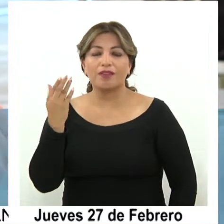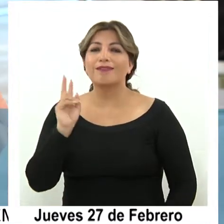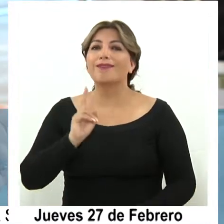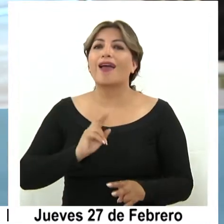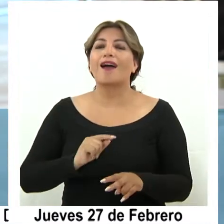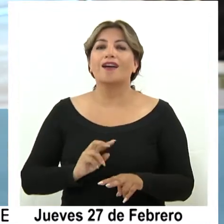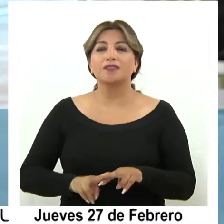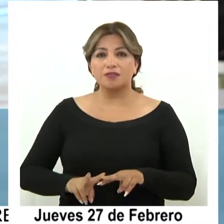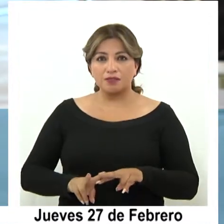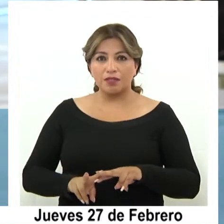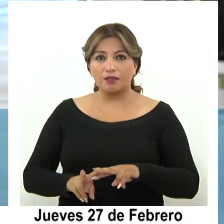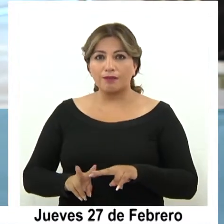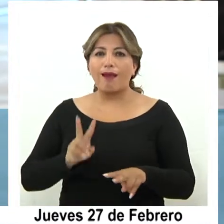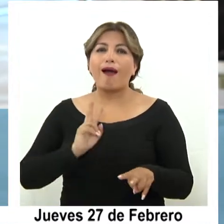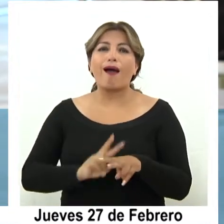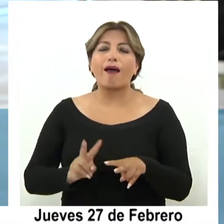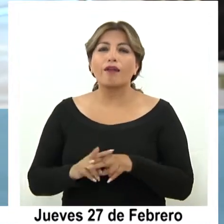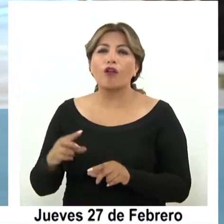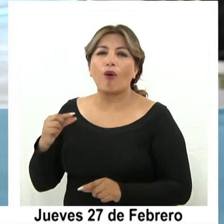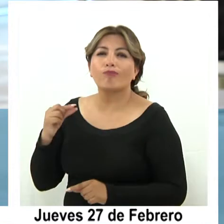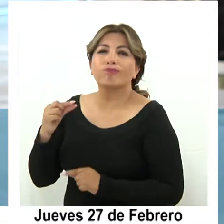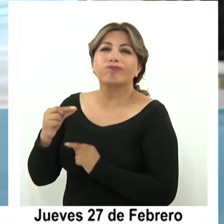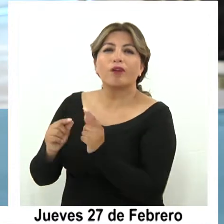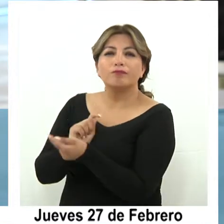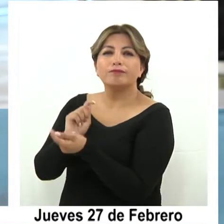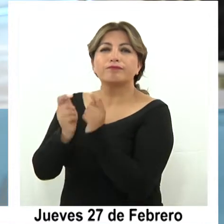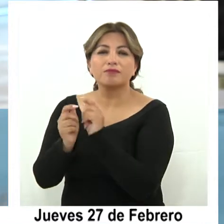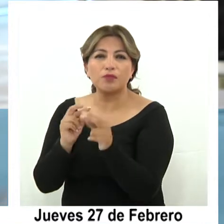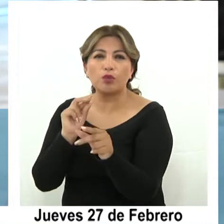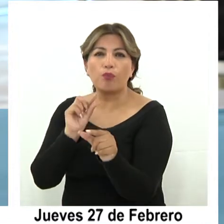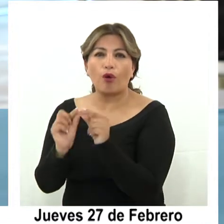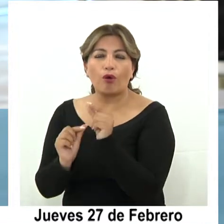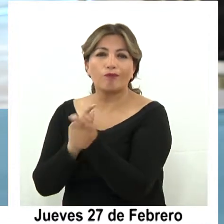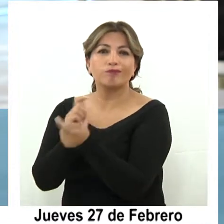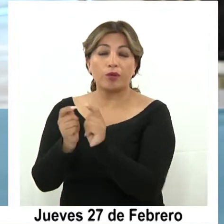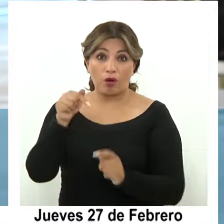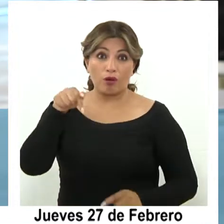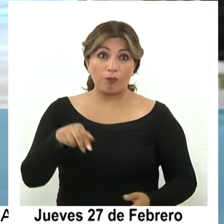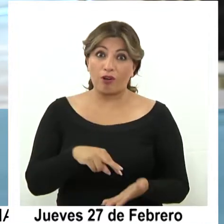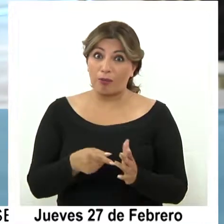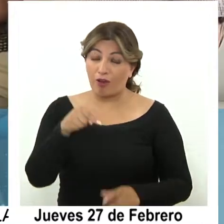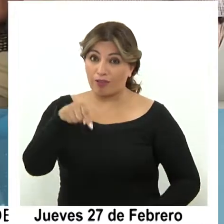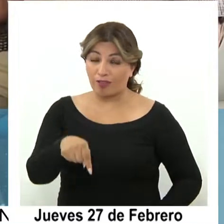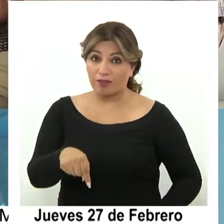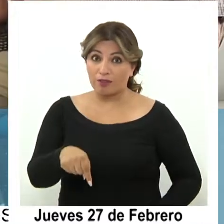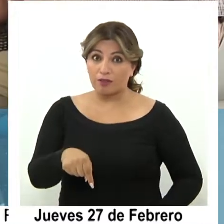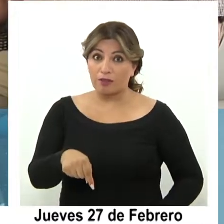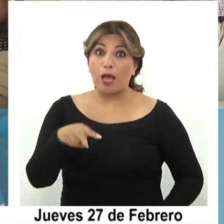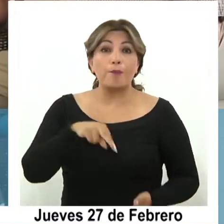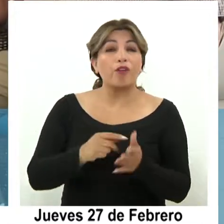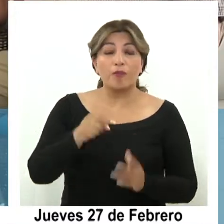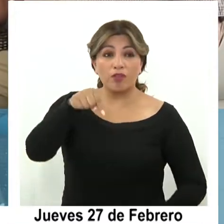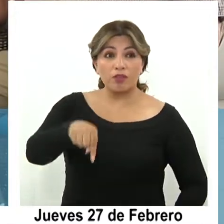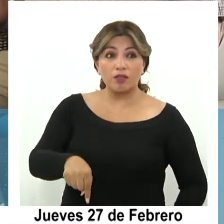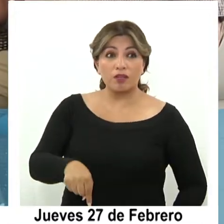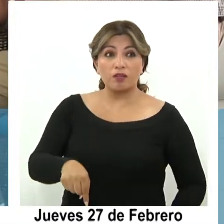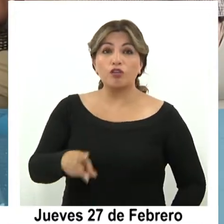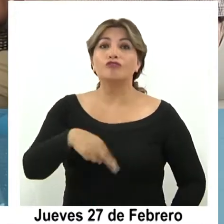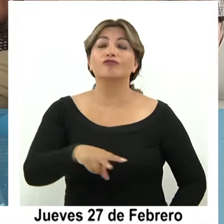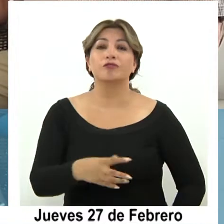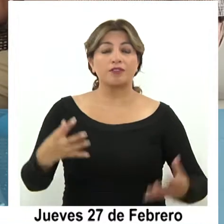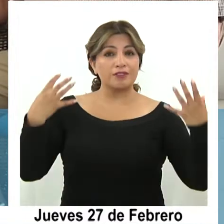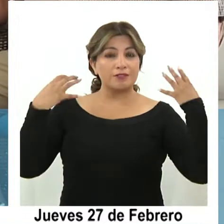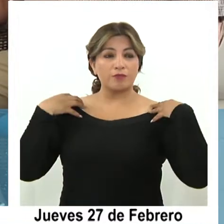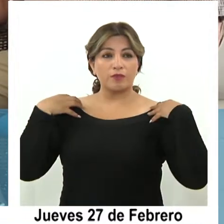ido haciendo las correcciones graduales que había que ir haciendo, nosotros no tendríamos el problema que tenemos hoy día. Y el problema hoy día entonces es que nos toca